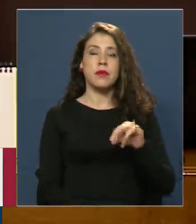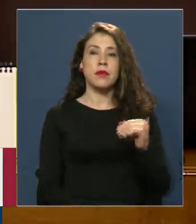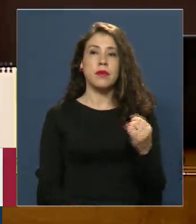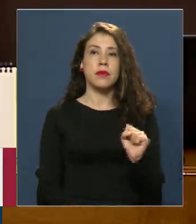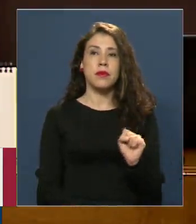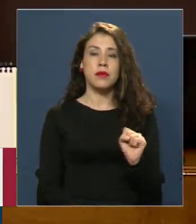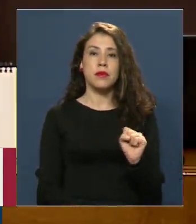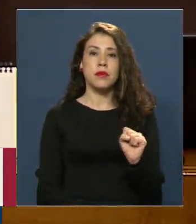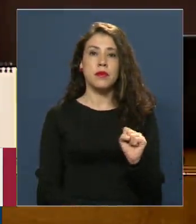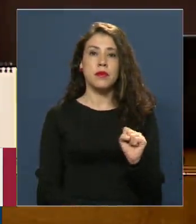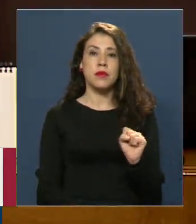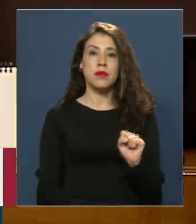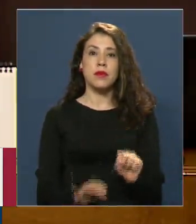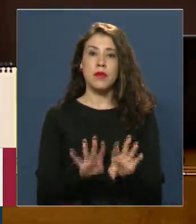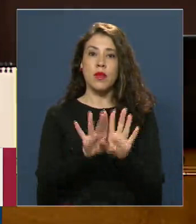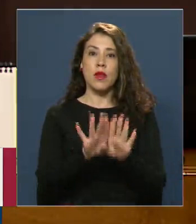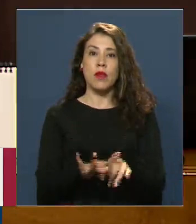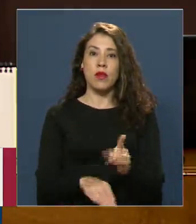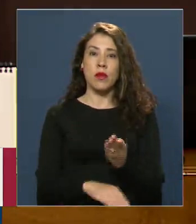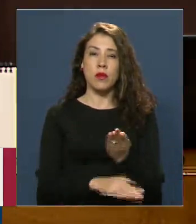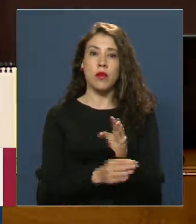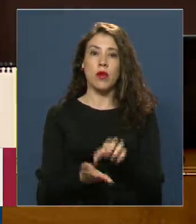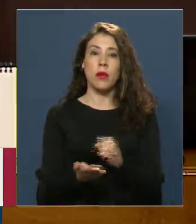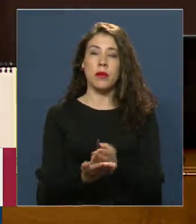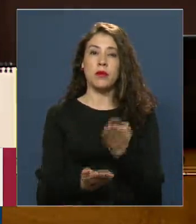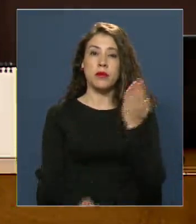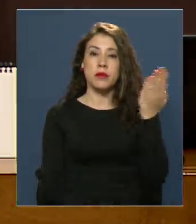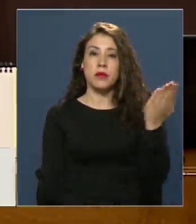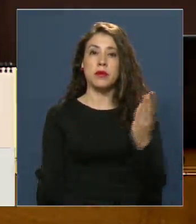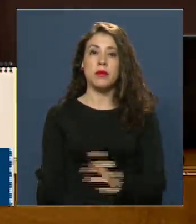enviarán los oficios por usted solicitados.